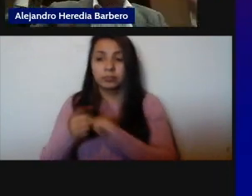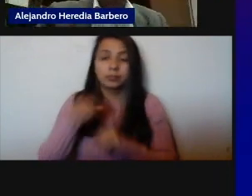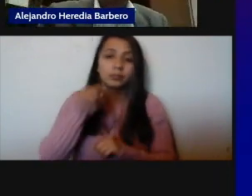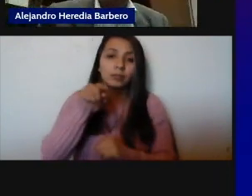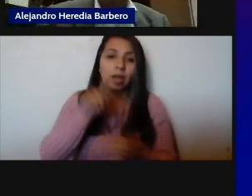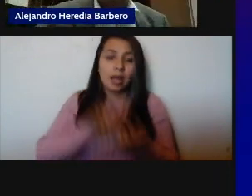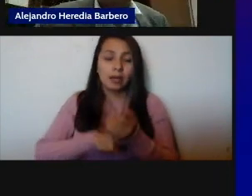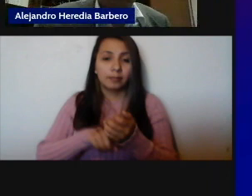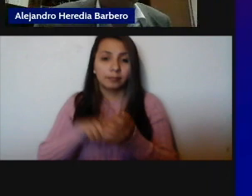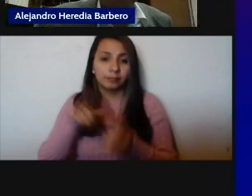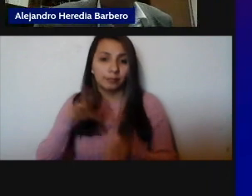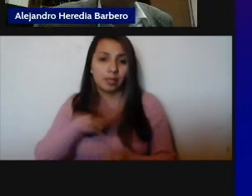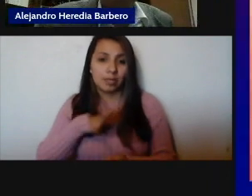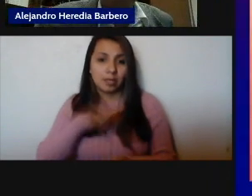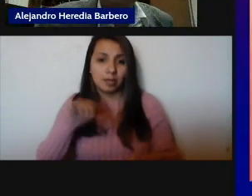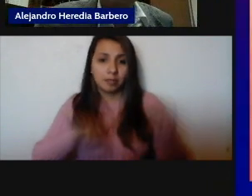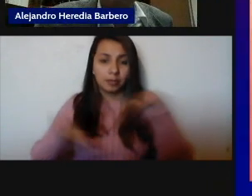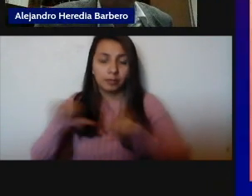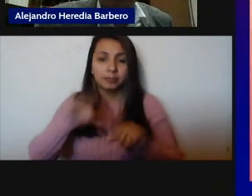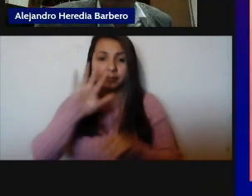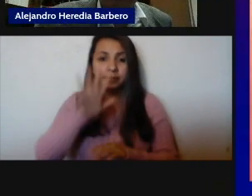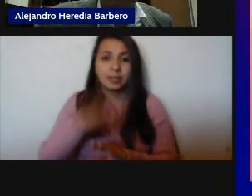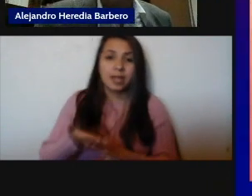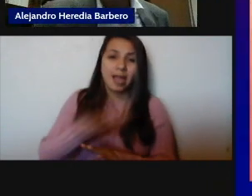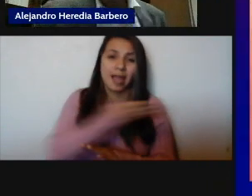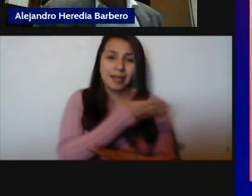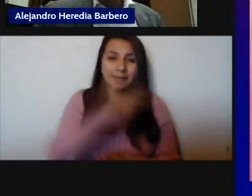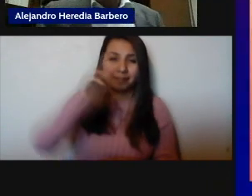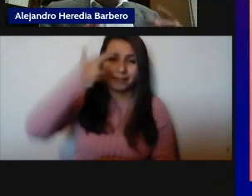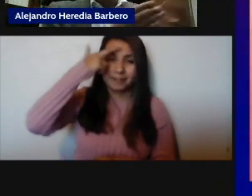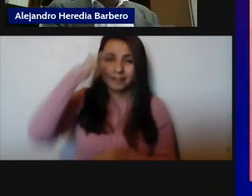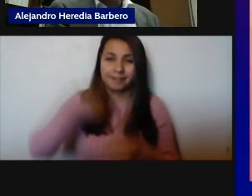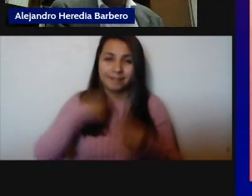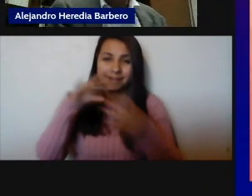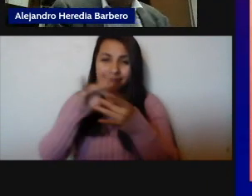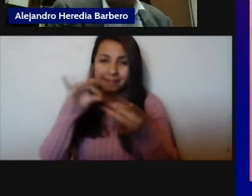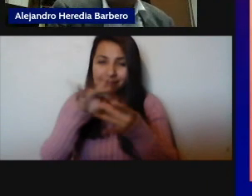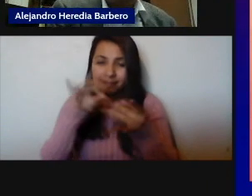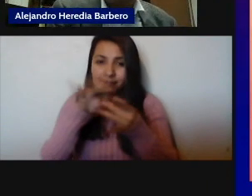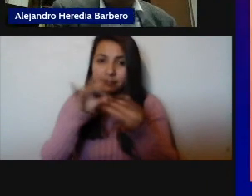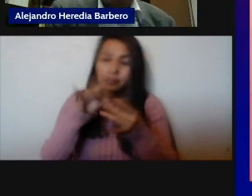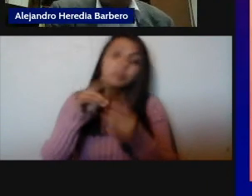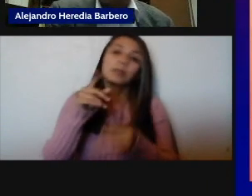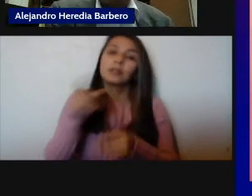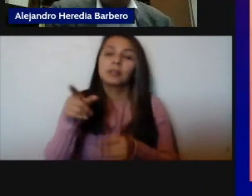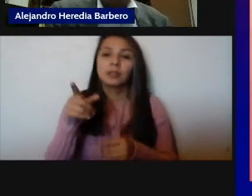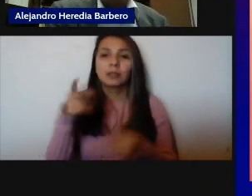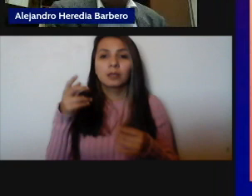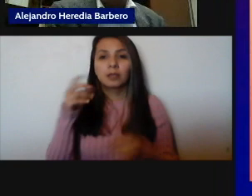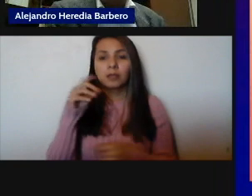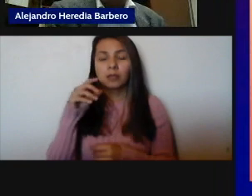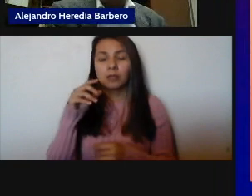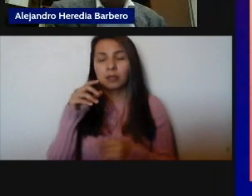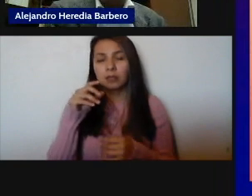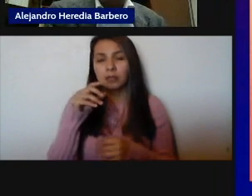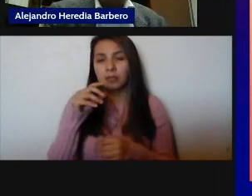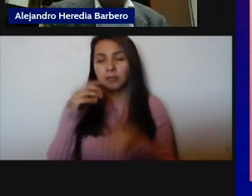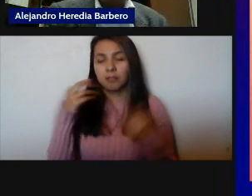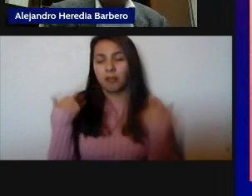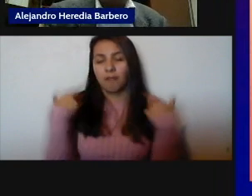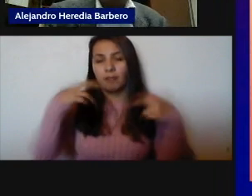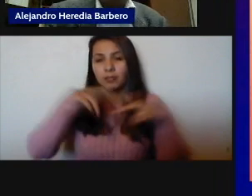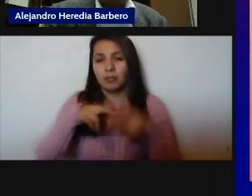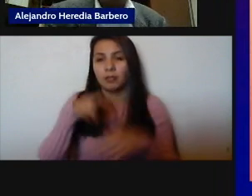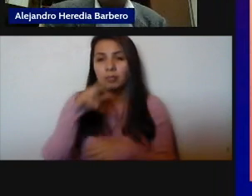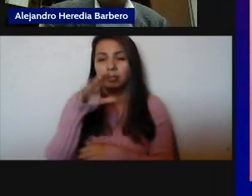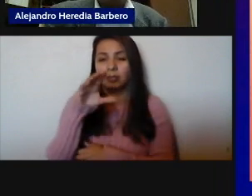pasos de evolución molecular que tenemos en el laboratorio. Hablábamos antes, por ejemplo, del profesor